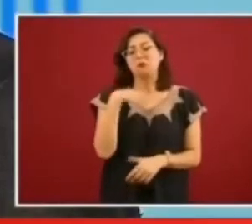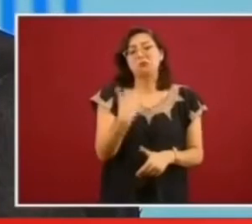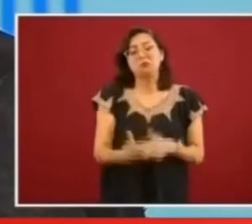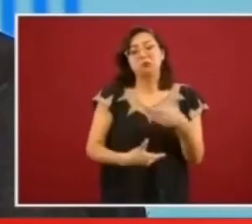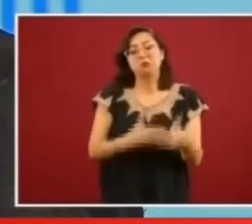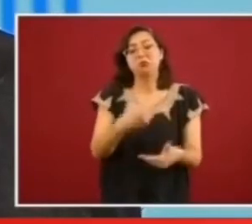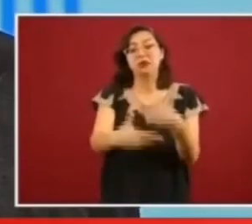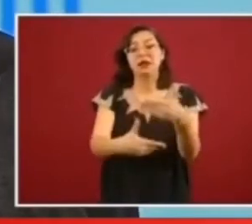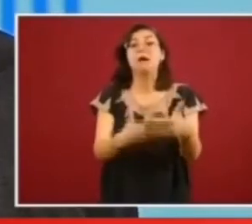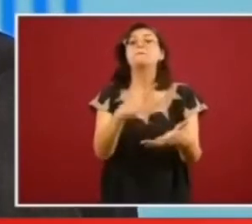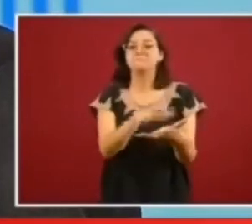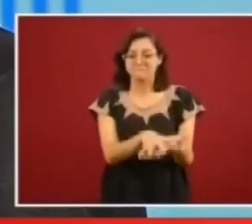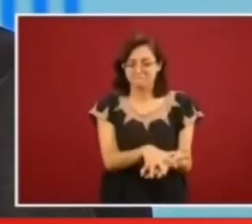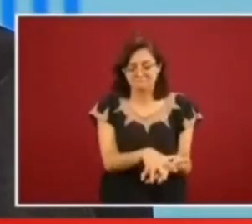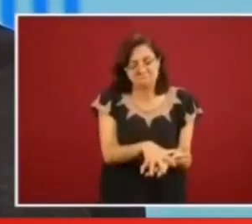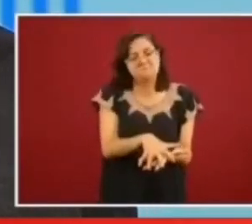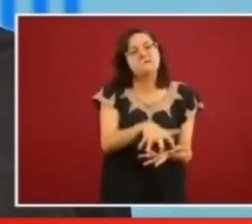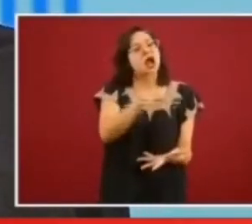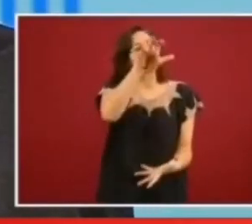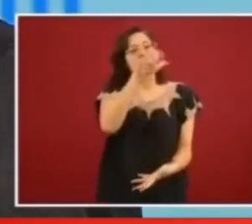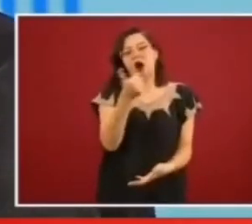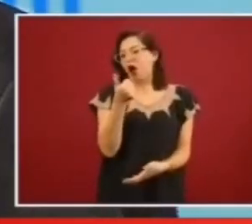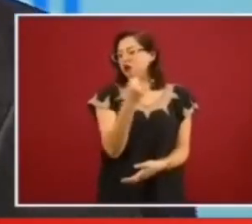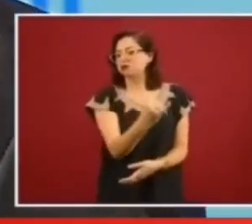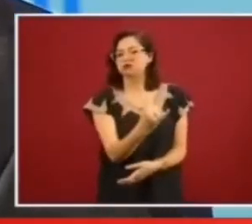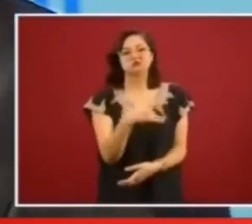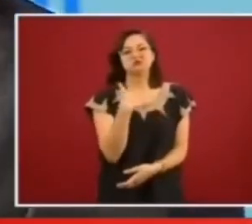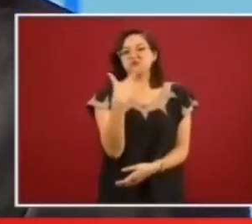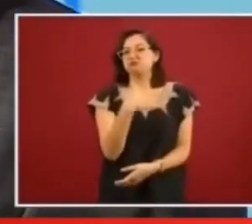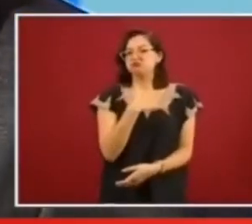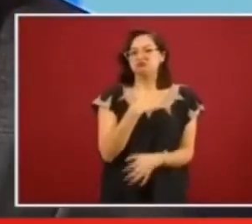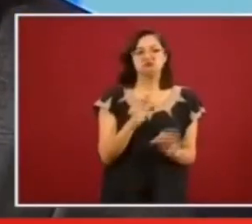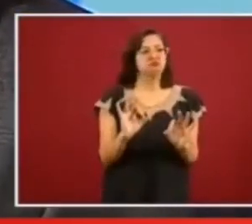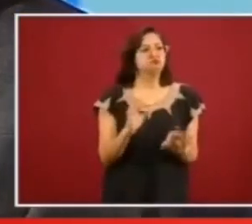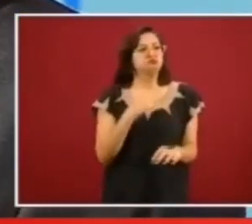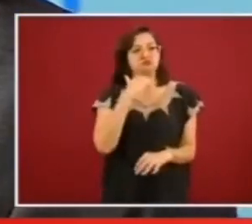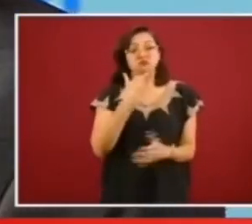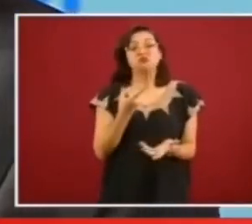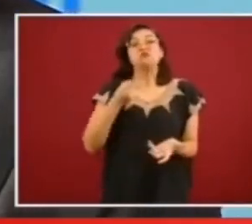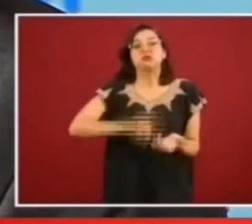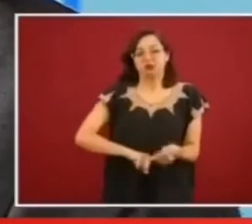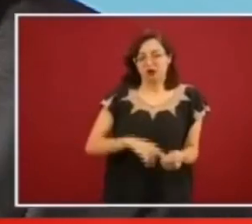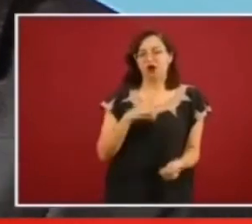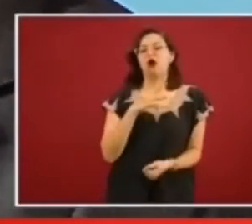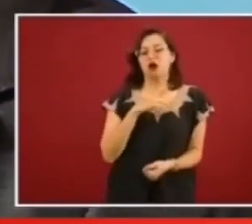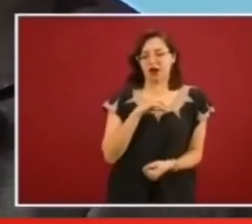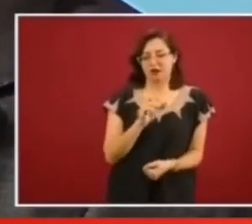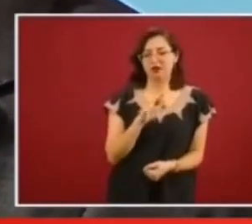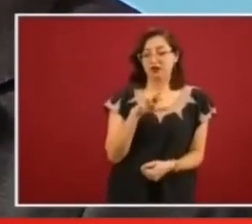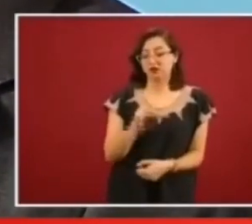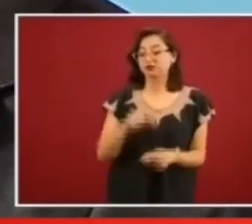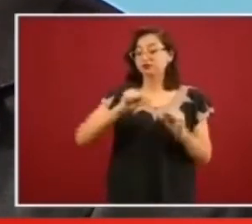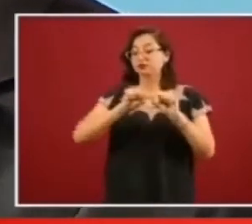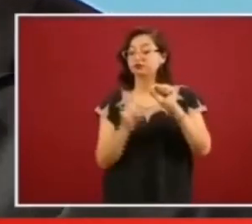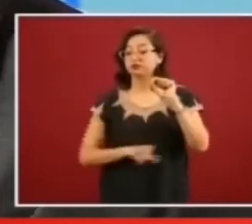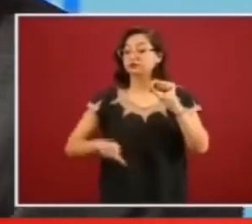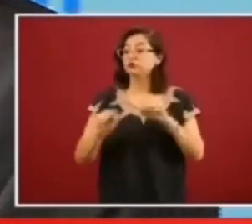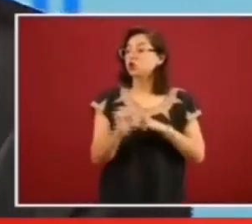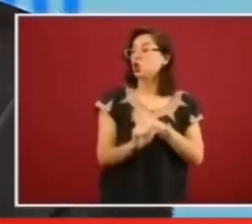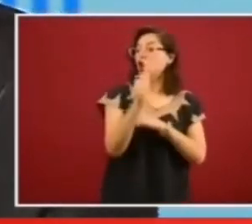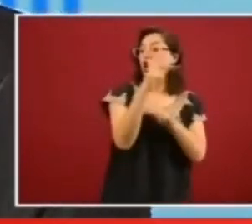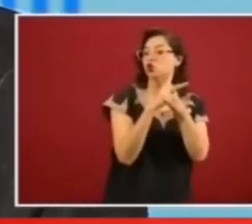va a ser la enorme mayoría de personas. Y en México y en cualquier país del mundo se anticipa que hasta